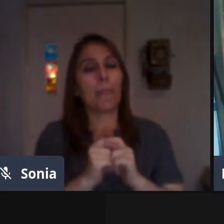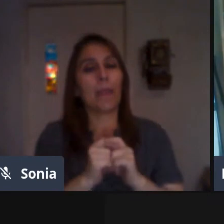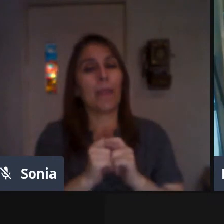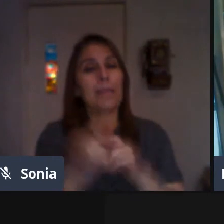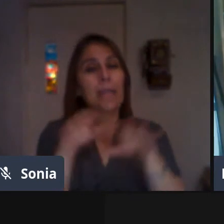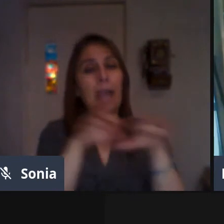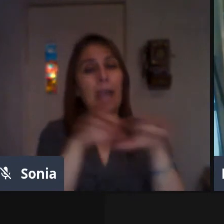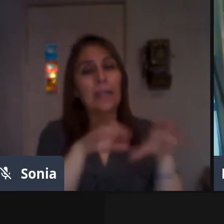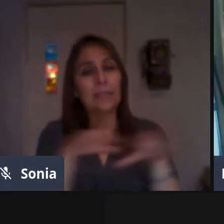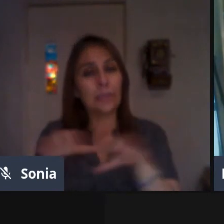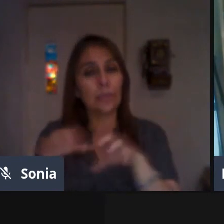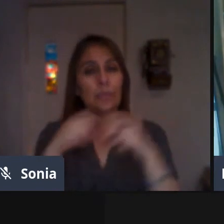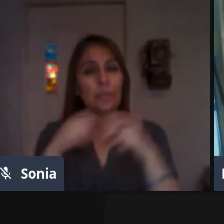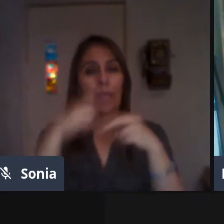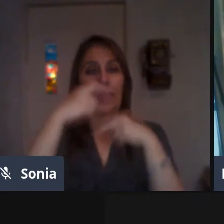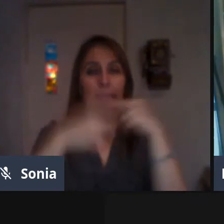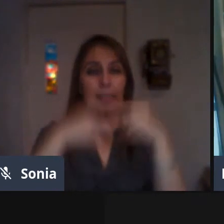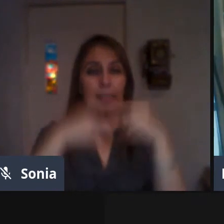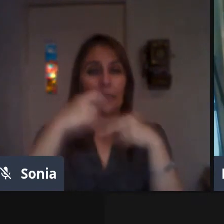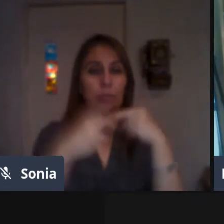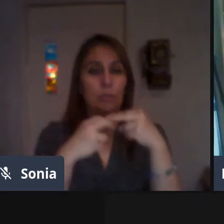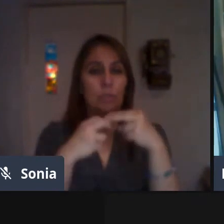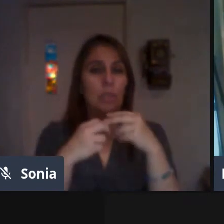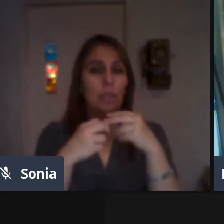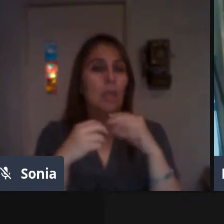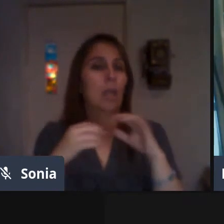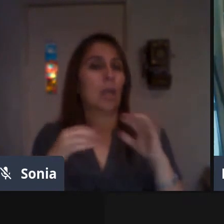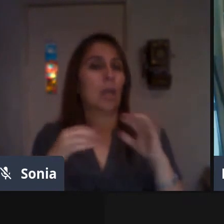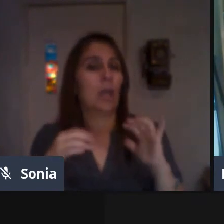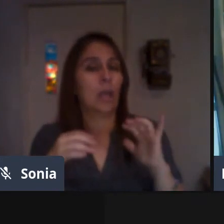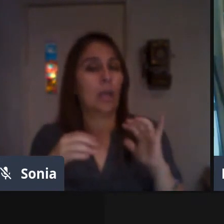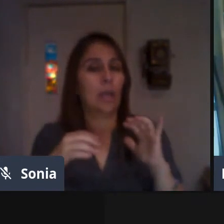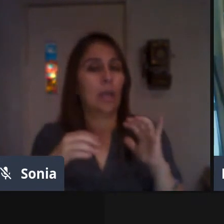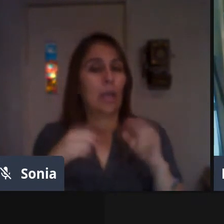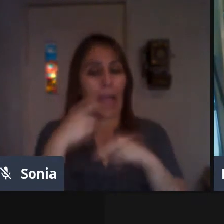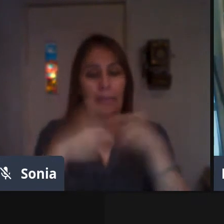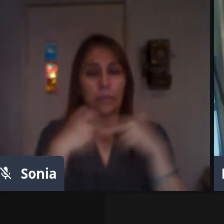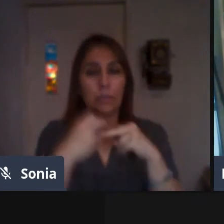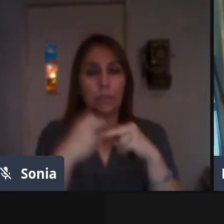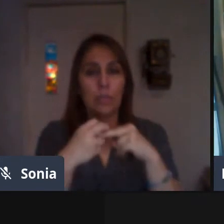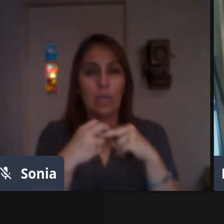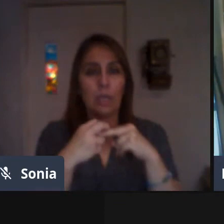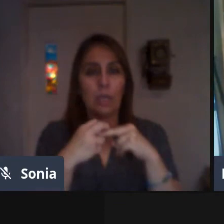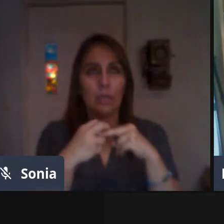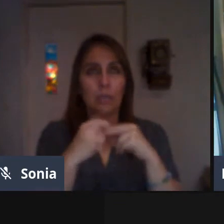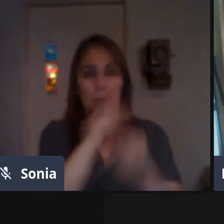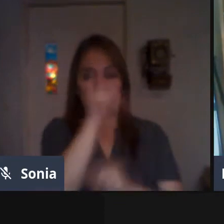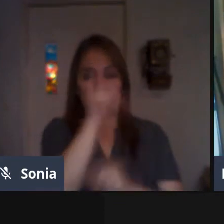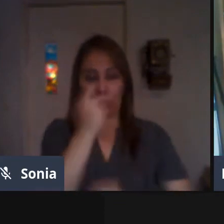abierta a preguntarse qué somos comer en este contexto